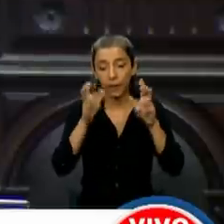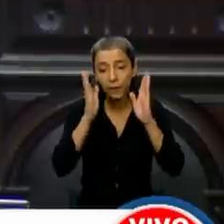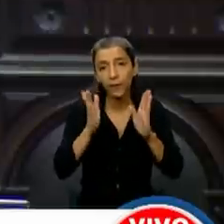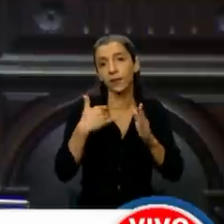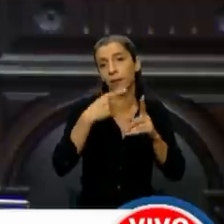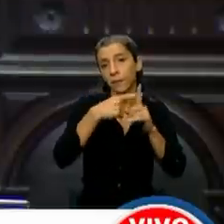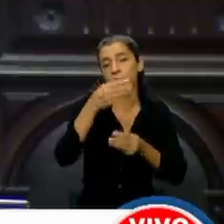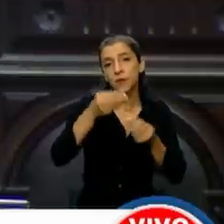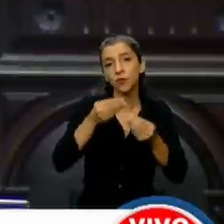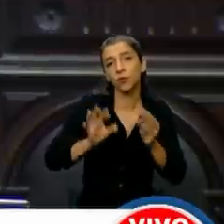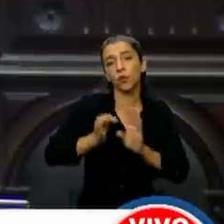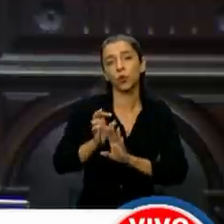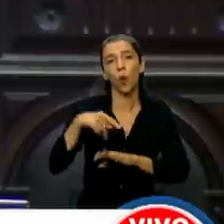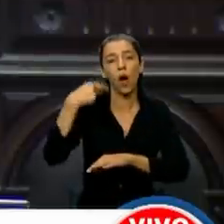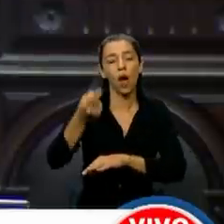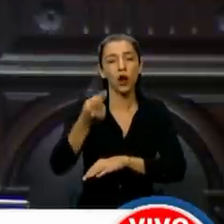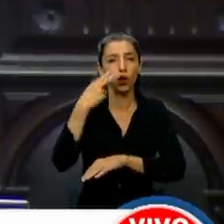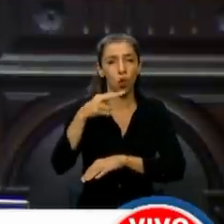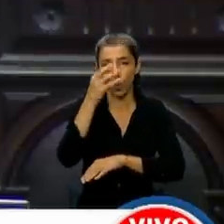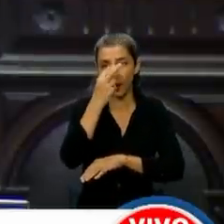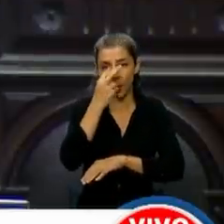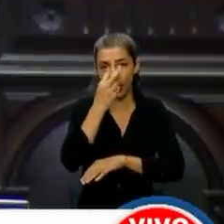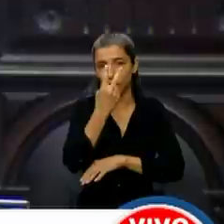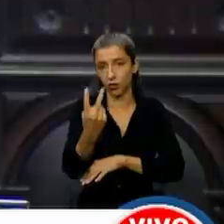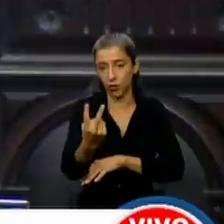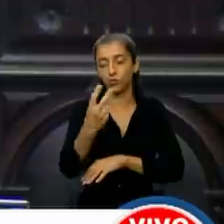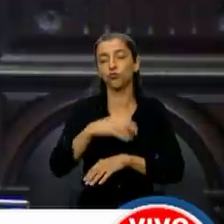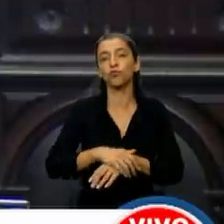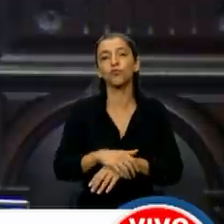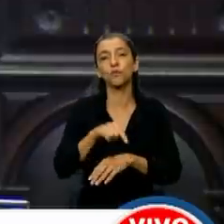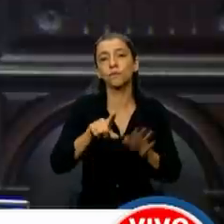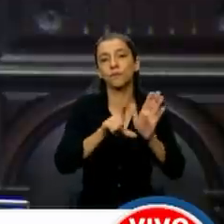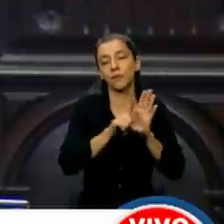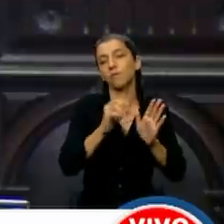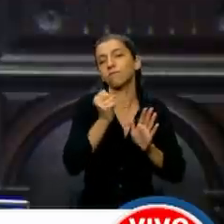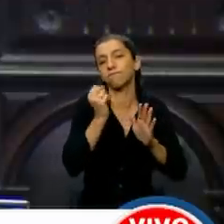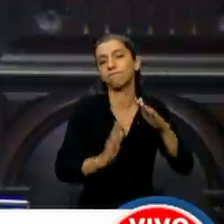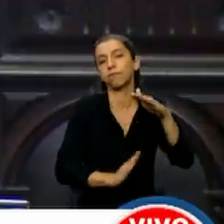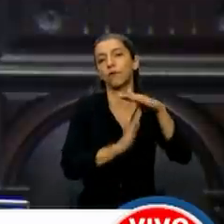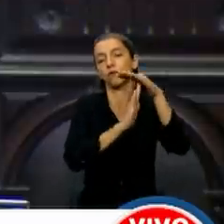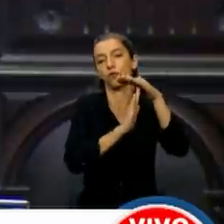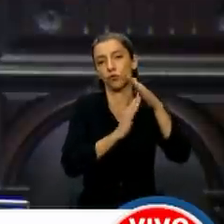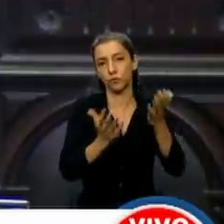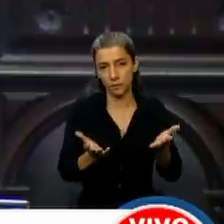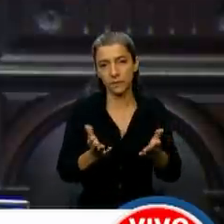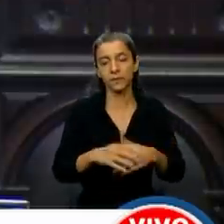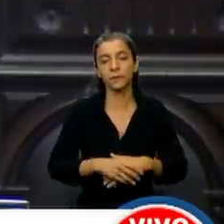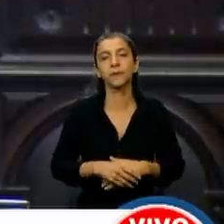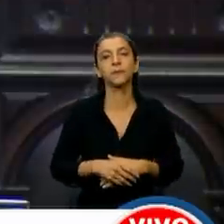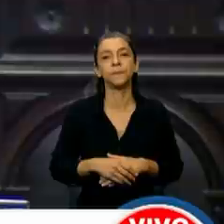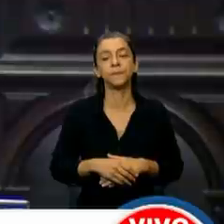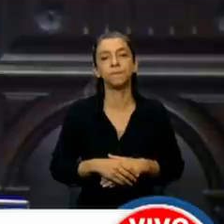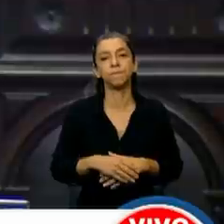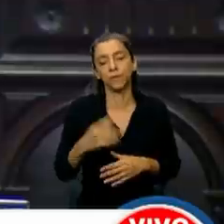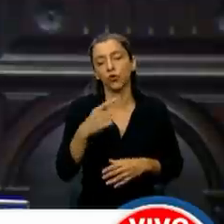de presupuesto del año 2022 que es la ley de leyes en la ley de una de las leyes más importantes que tiene un